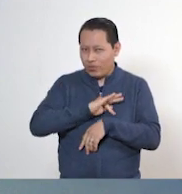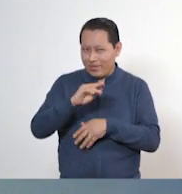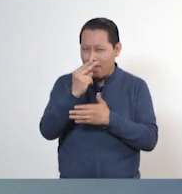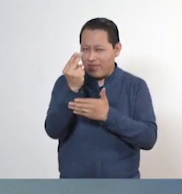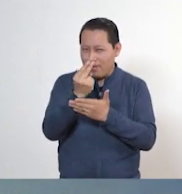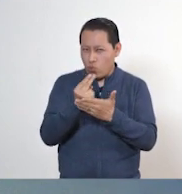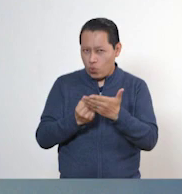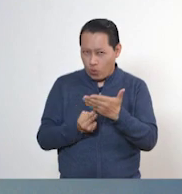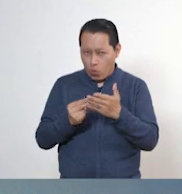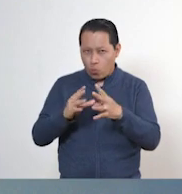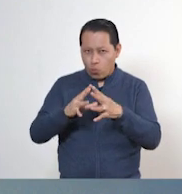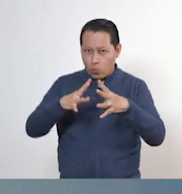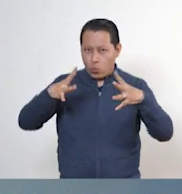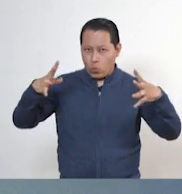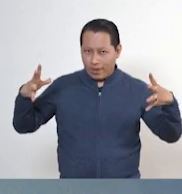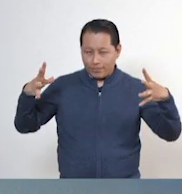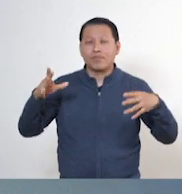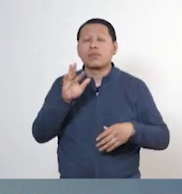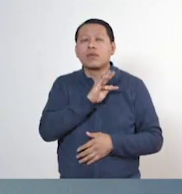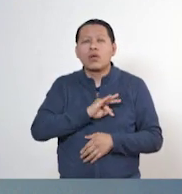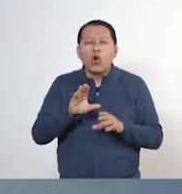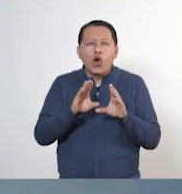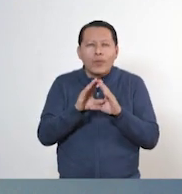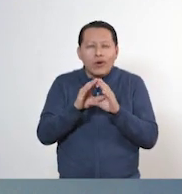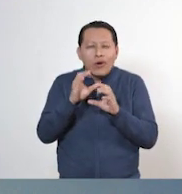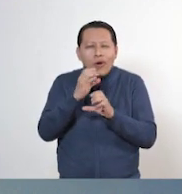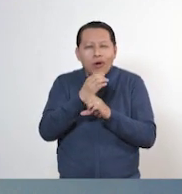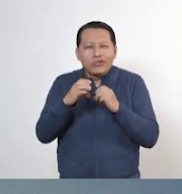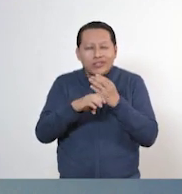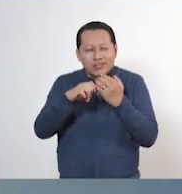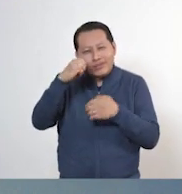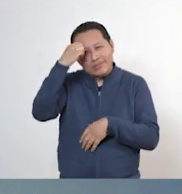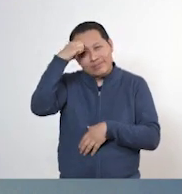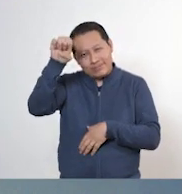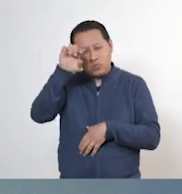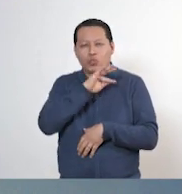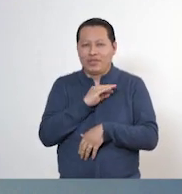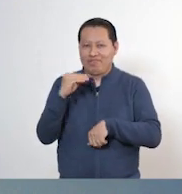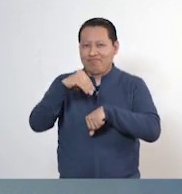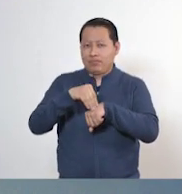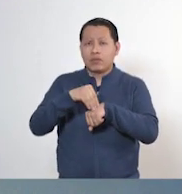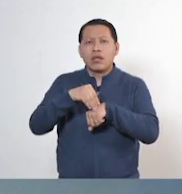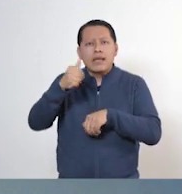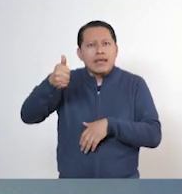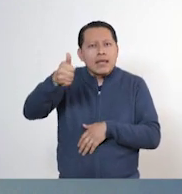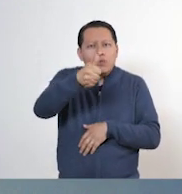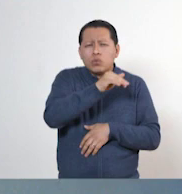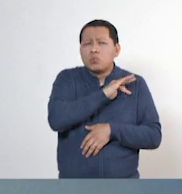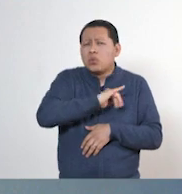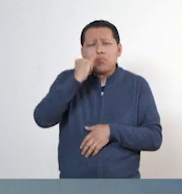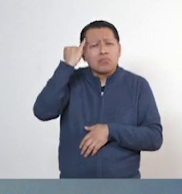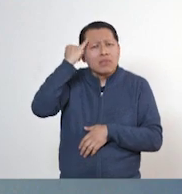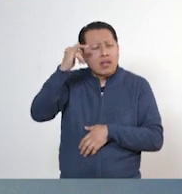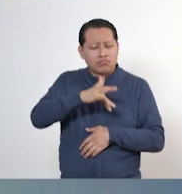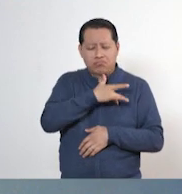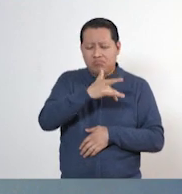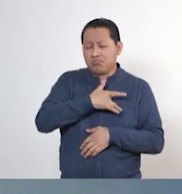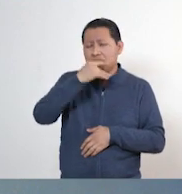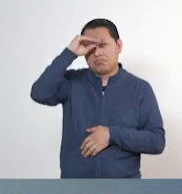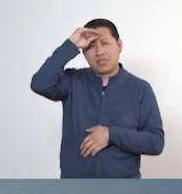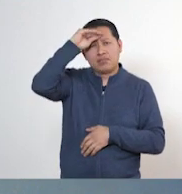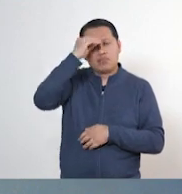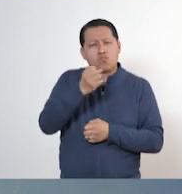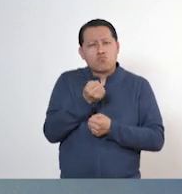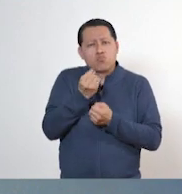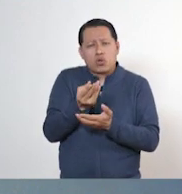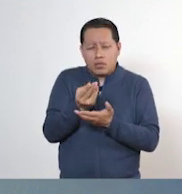dibujo expandido. Ella pone las cosas que extraña, pero nosotras y nosotros podemos expresar ideas, sentimientos o